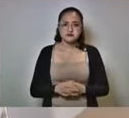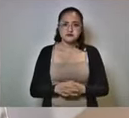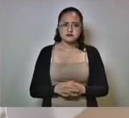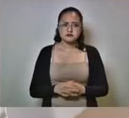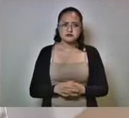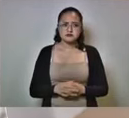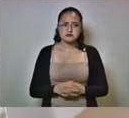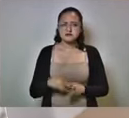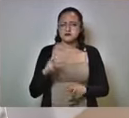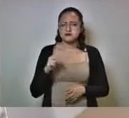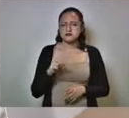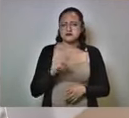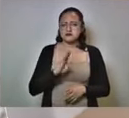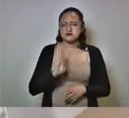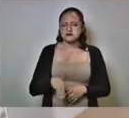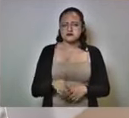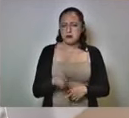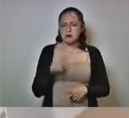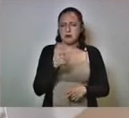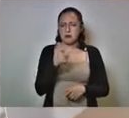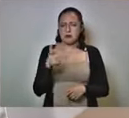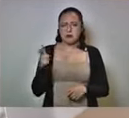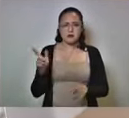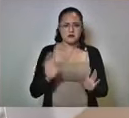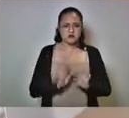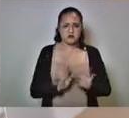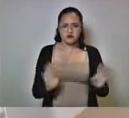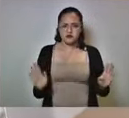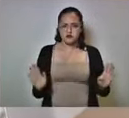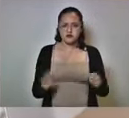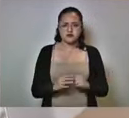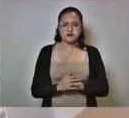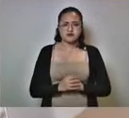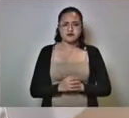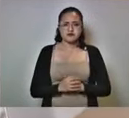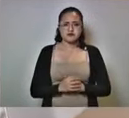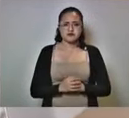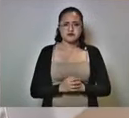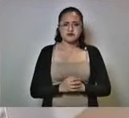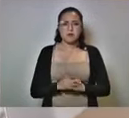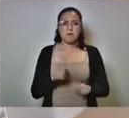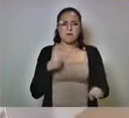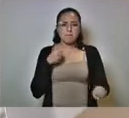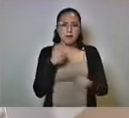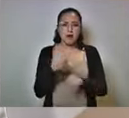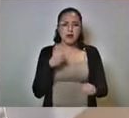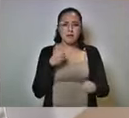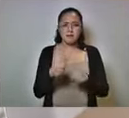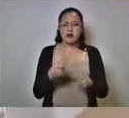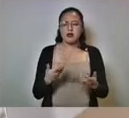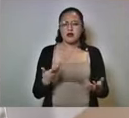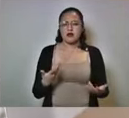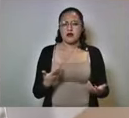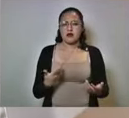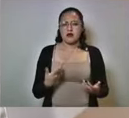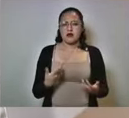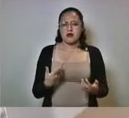No falleció por disparo de arma de fuego, por golpes, por lesiones, por